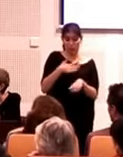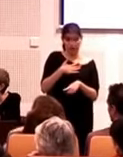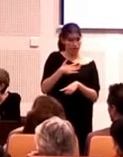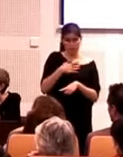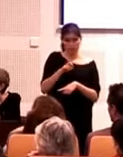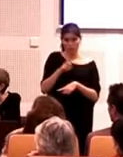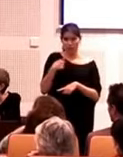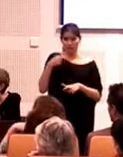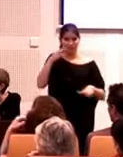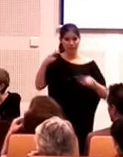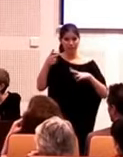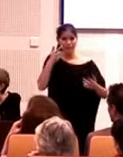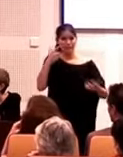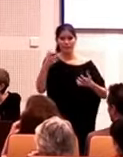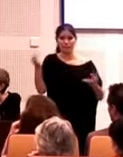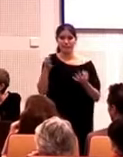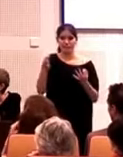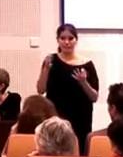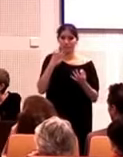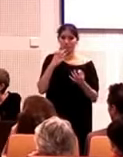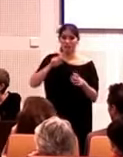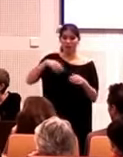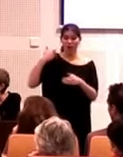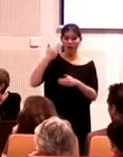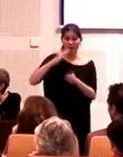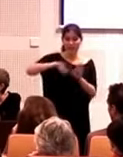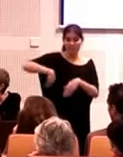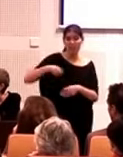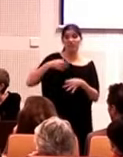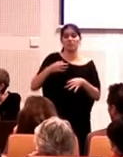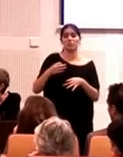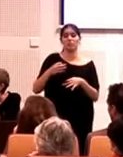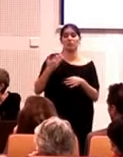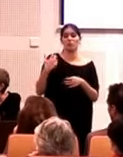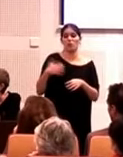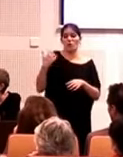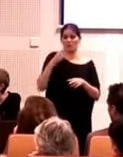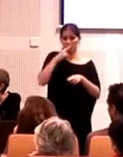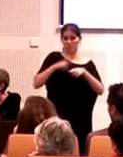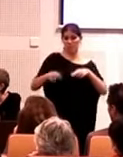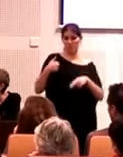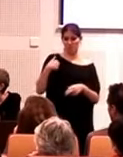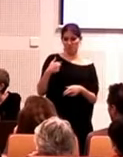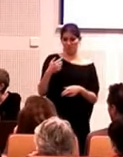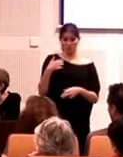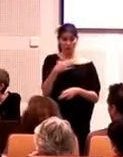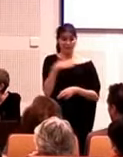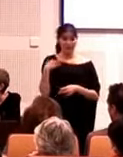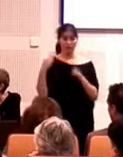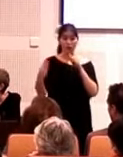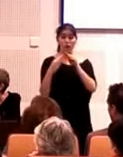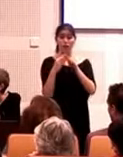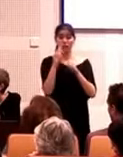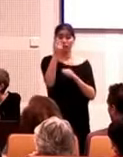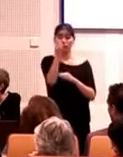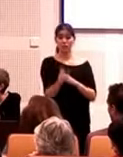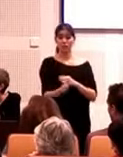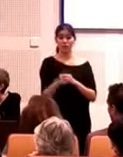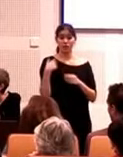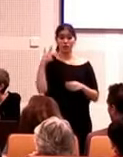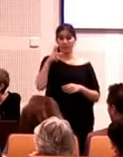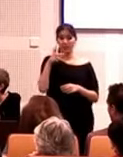si no la visibilizamos, seguiremos siendo bichos raros y estamos hartos. O sea, si yo quiero liarme con una persona, tengo el